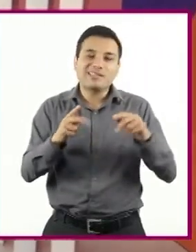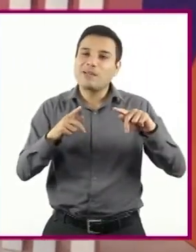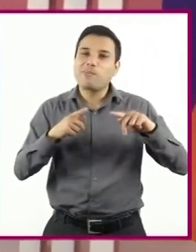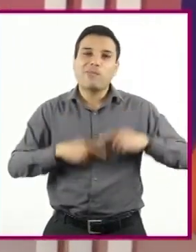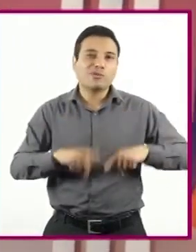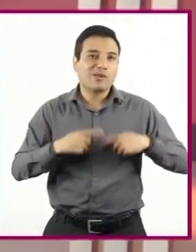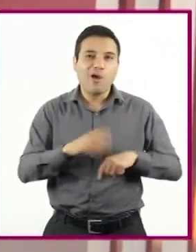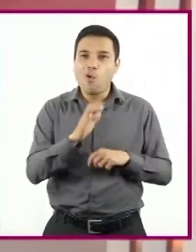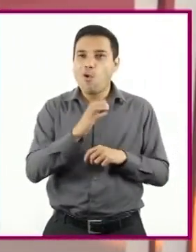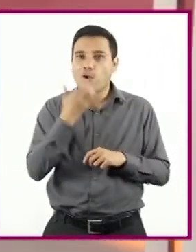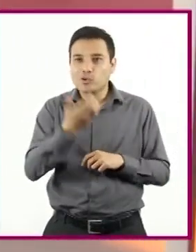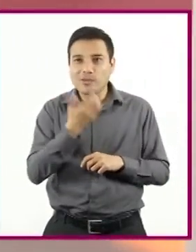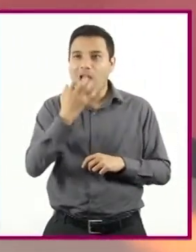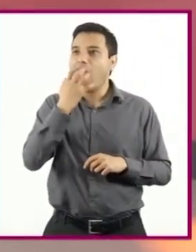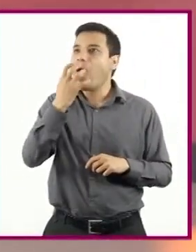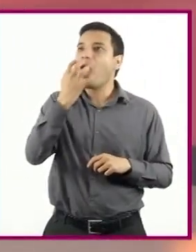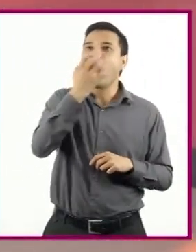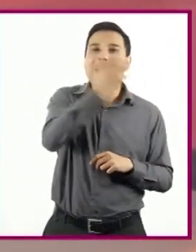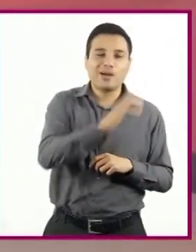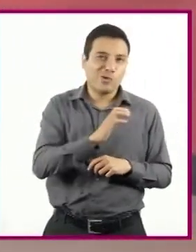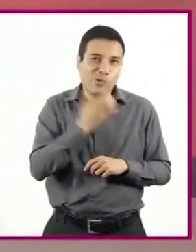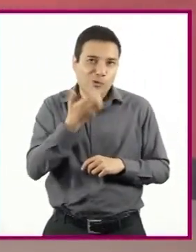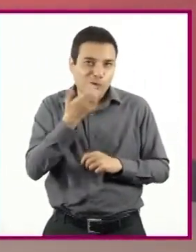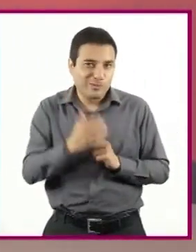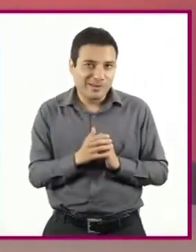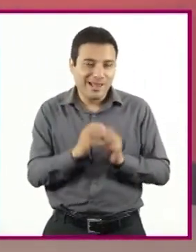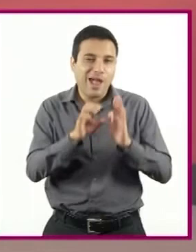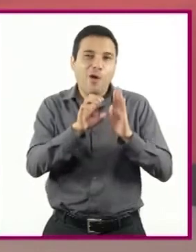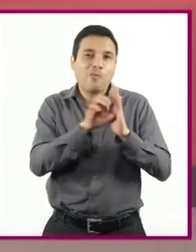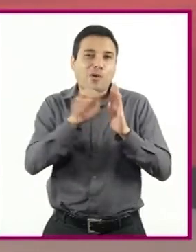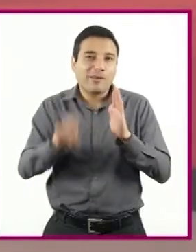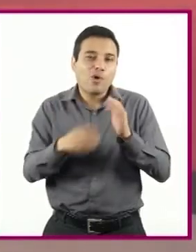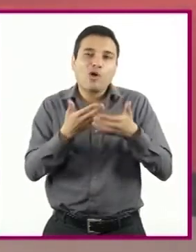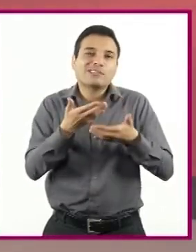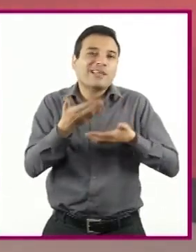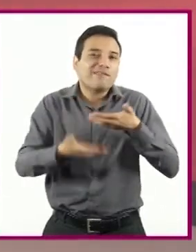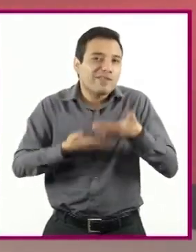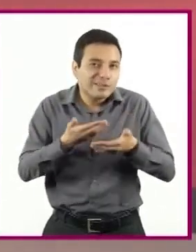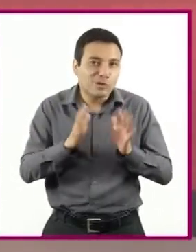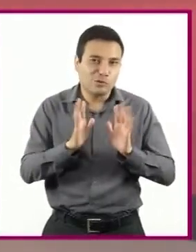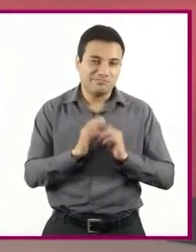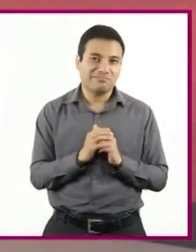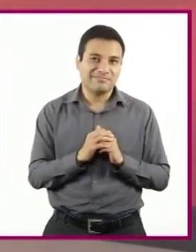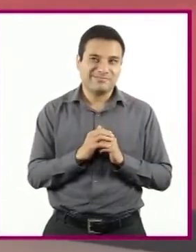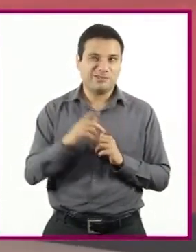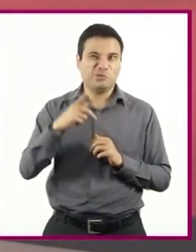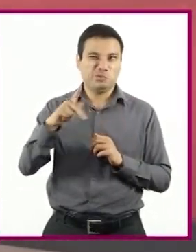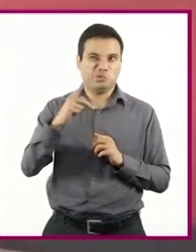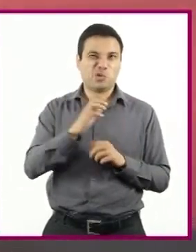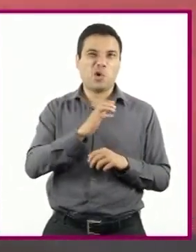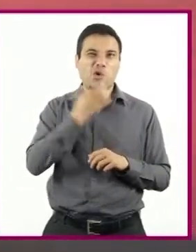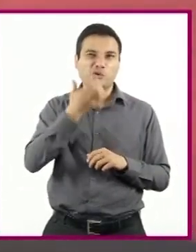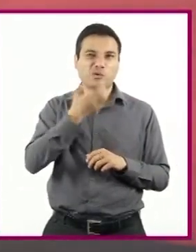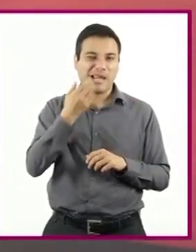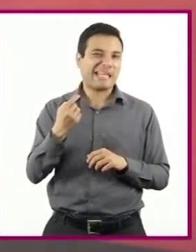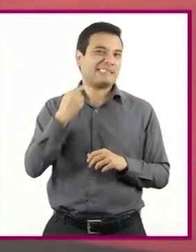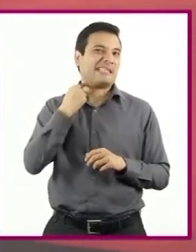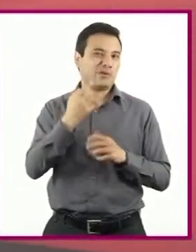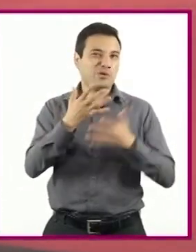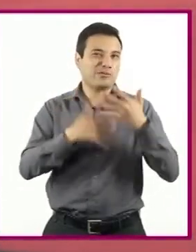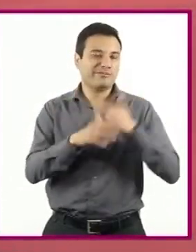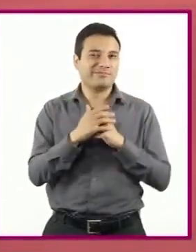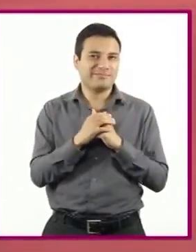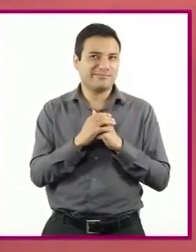es decir, que se gritan para ofrecer un servicio que no cambian y que tienen incluso una tonadita característica.